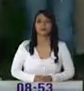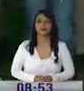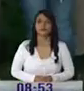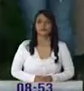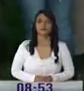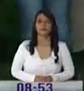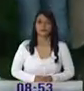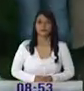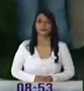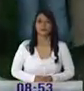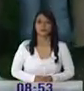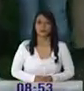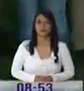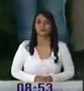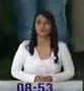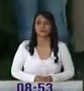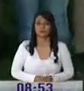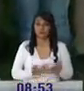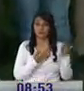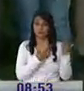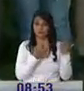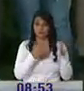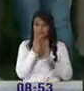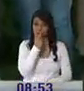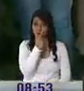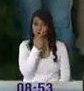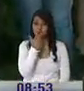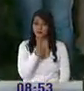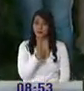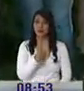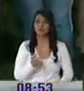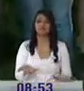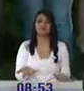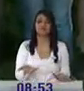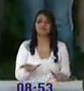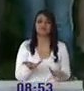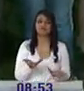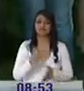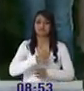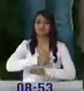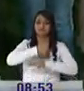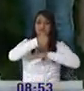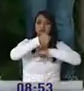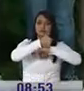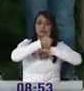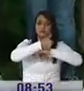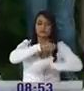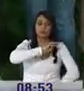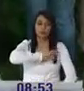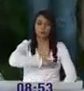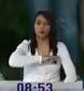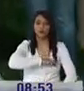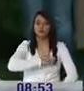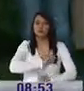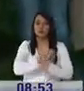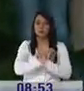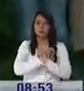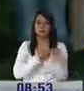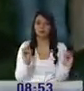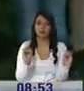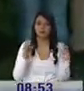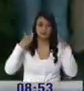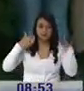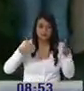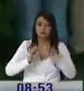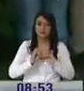orb como hemos escuchado en realidad no ha habido pues la respuesta de las autoridades oportuna más que nada Nosotros En este preciso